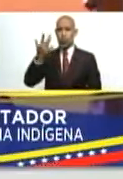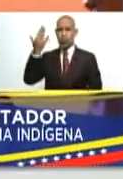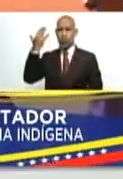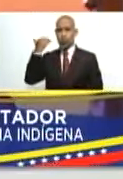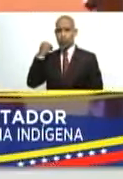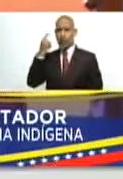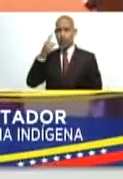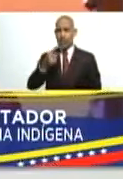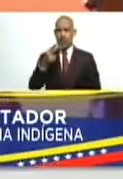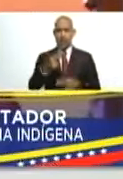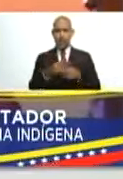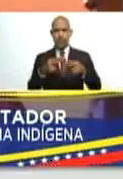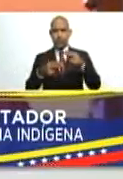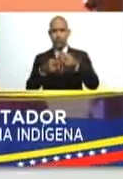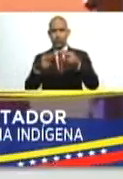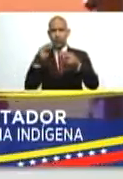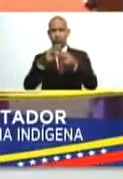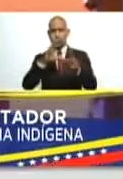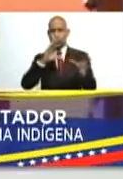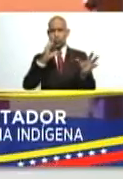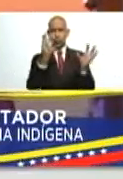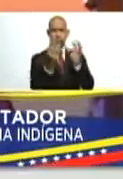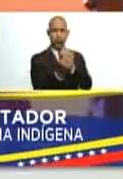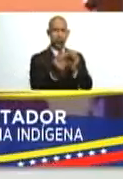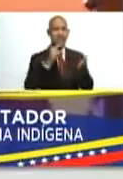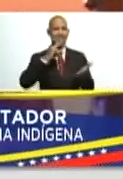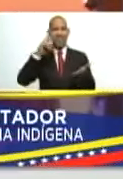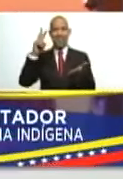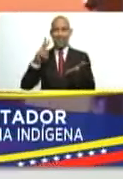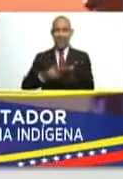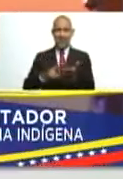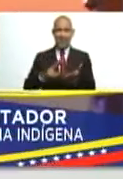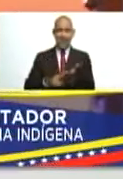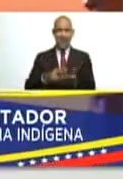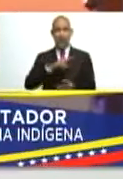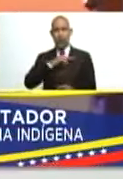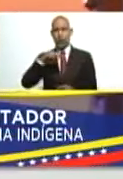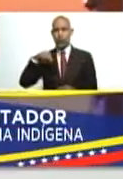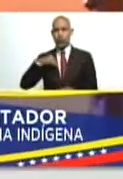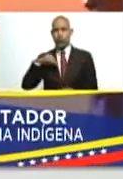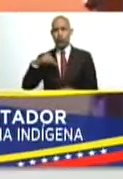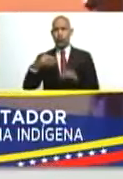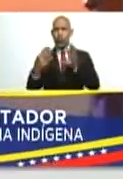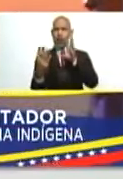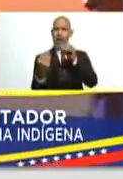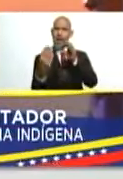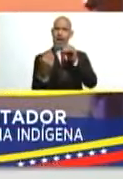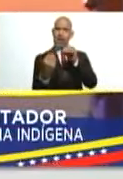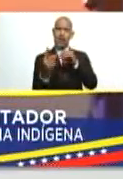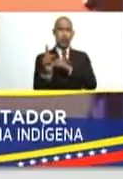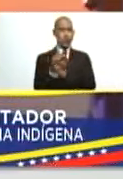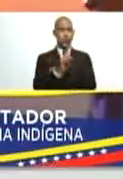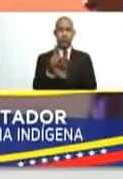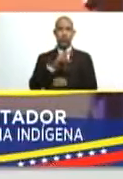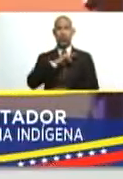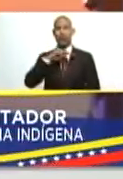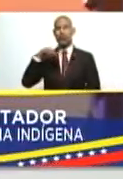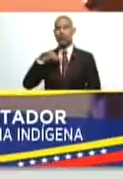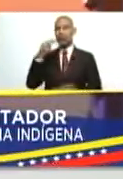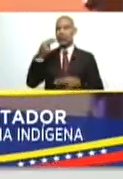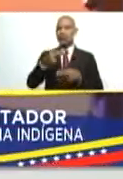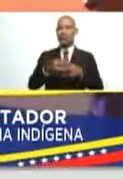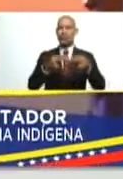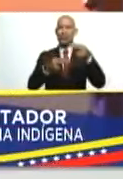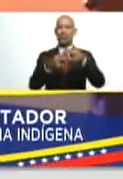reconstruirla, construir la verdadera historia, porque estamos hablando de la verdad histórica, la estamos construyendo. No es una cosa que ya